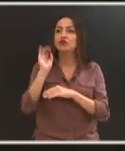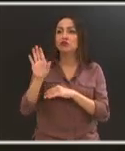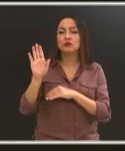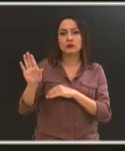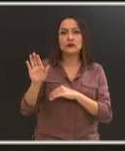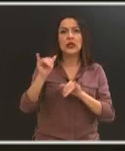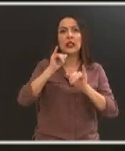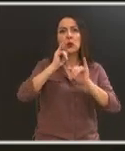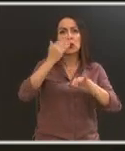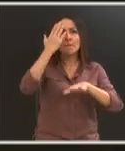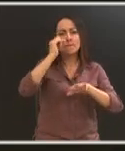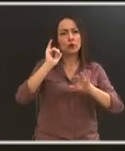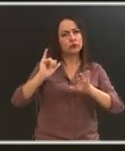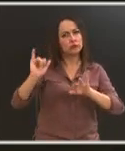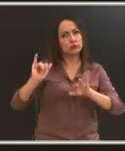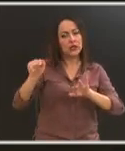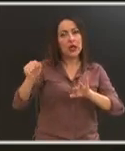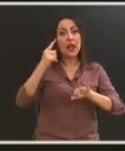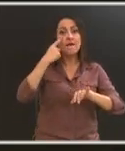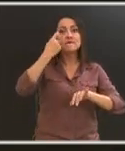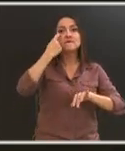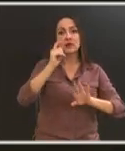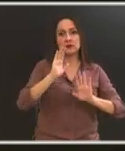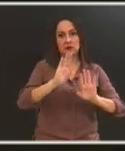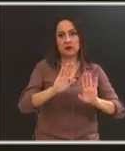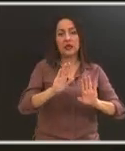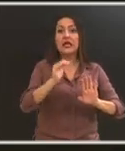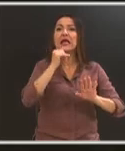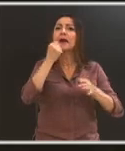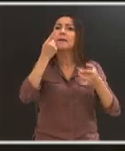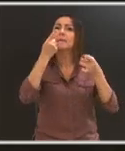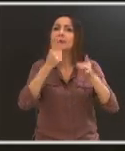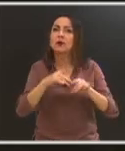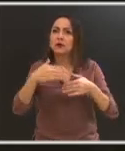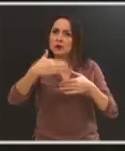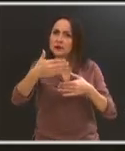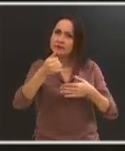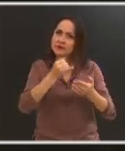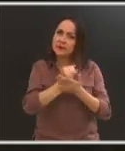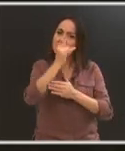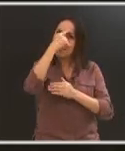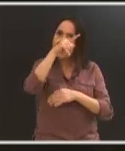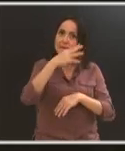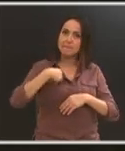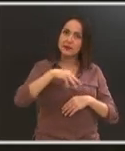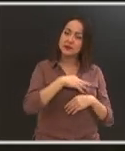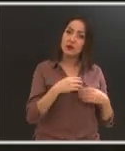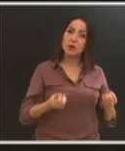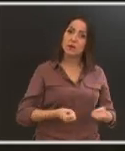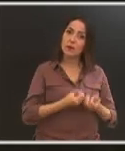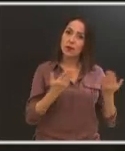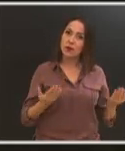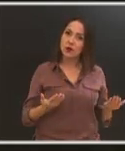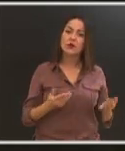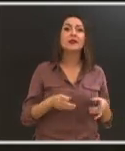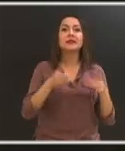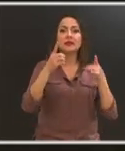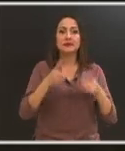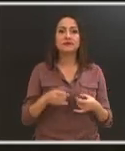esta denuncia por su parte a la fiscalía, y qué ocurrió durante la investigación para que el Ministerio Público